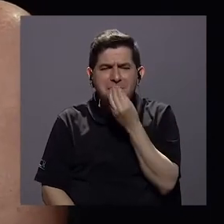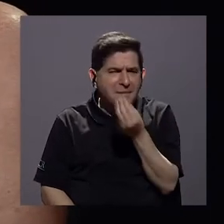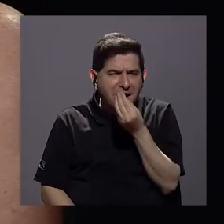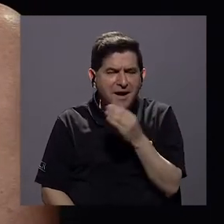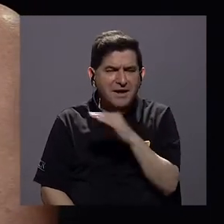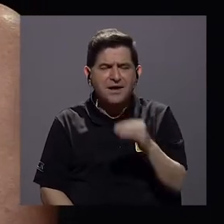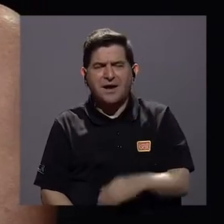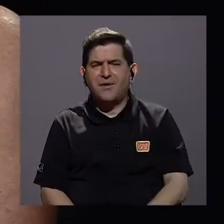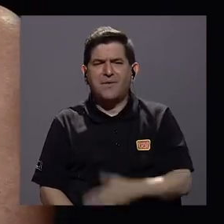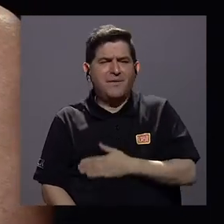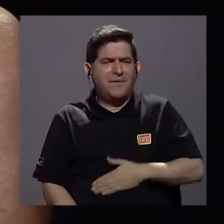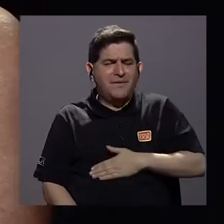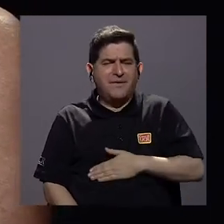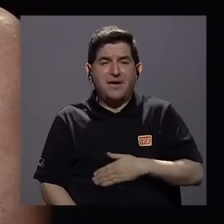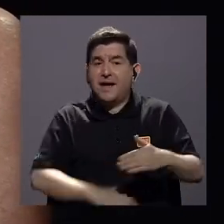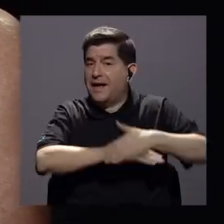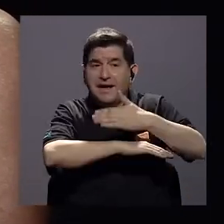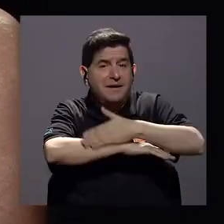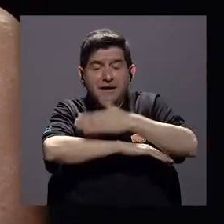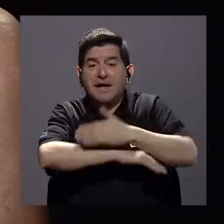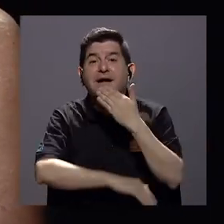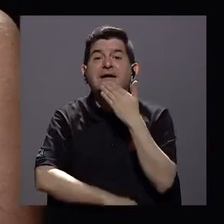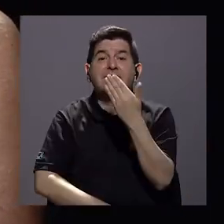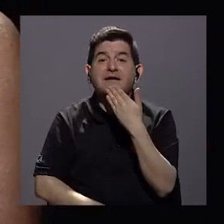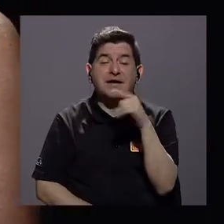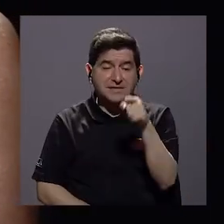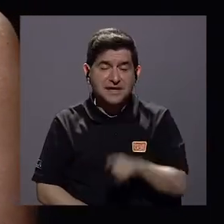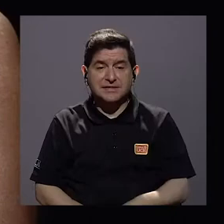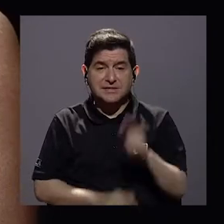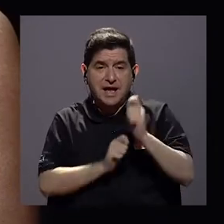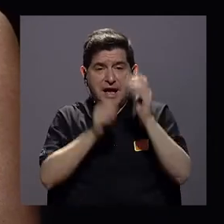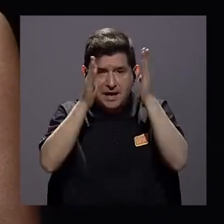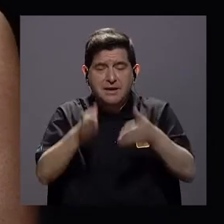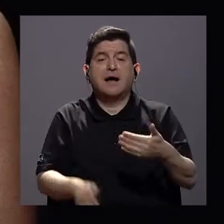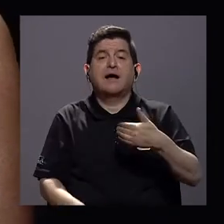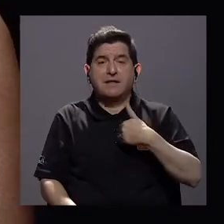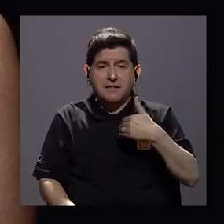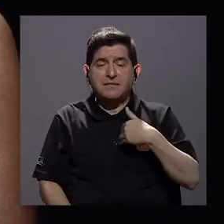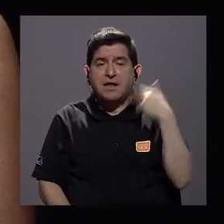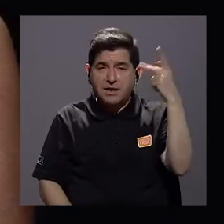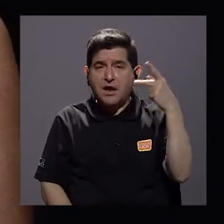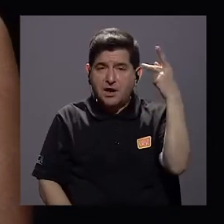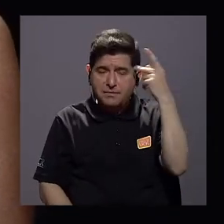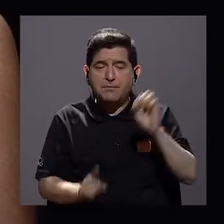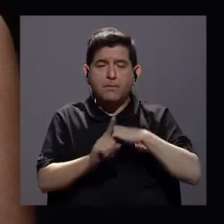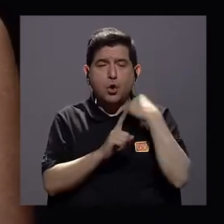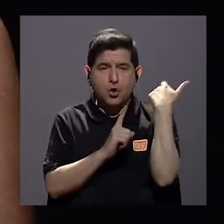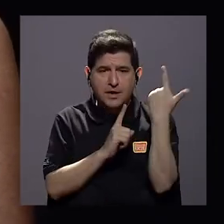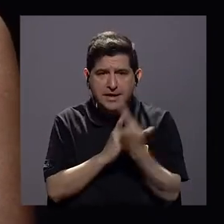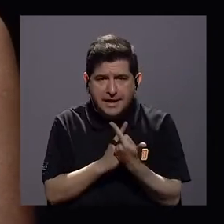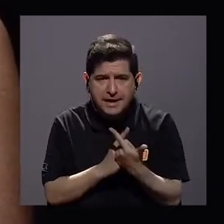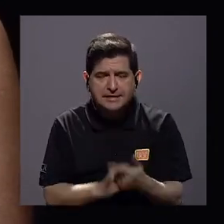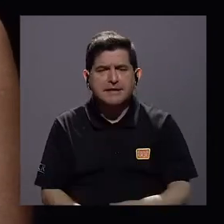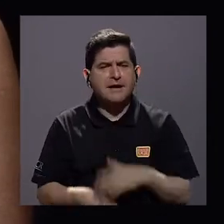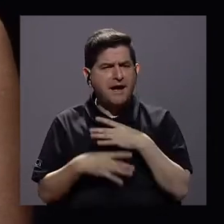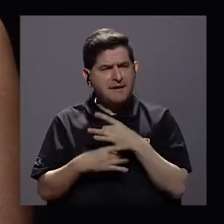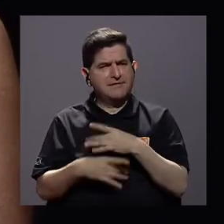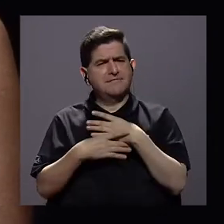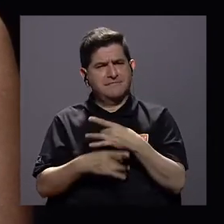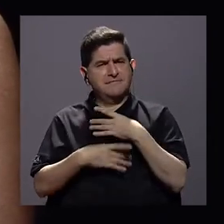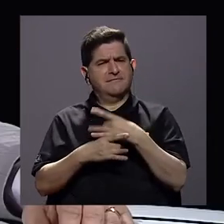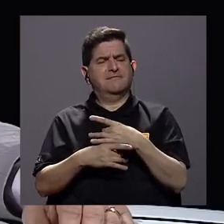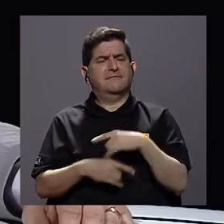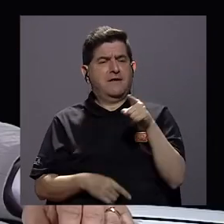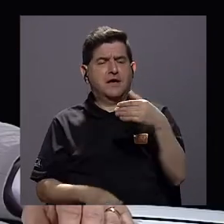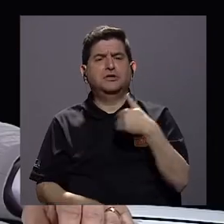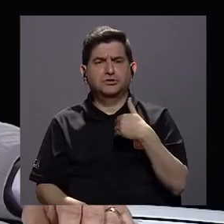de hambre en nuestras costas, gracias a que esos pescadores no solo tienen políticas sociales muy interesantes, digamos, ellos